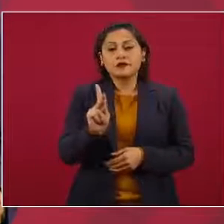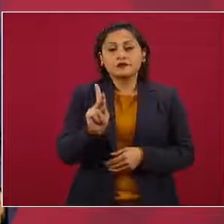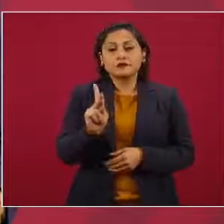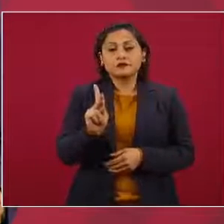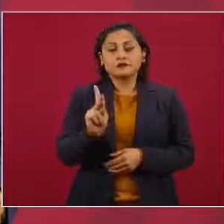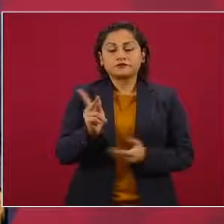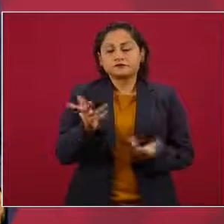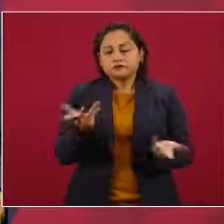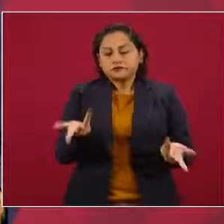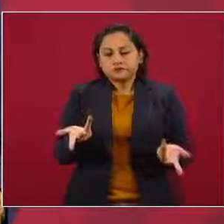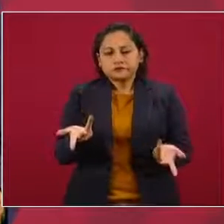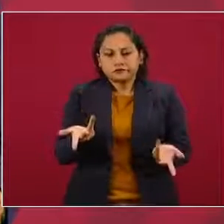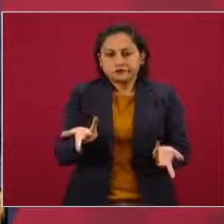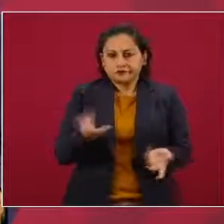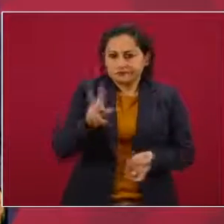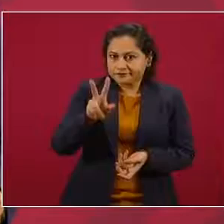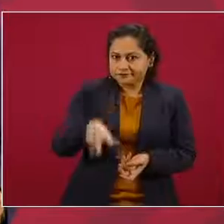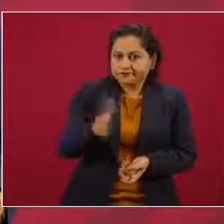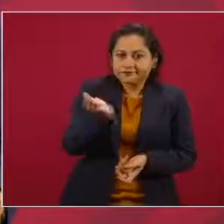por lo general